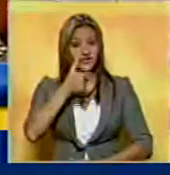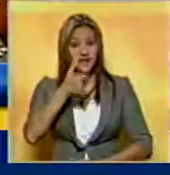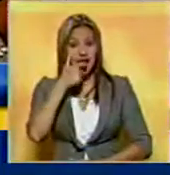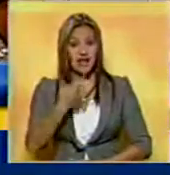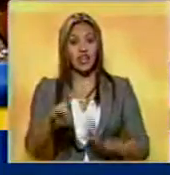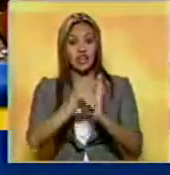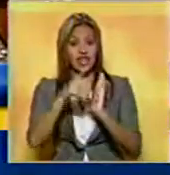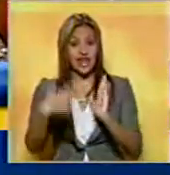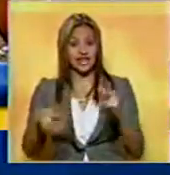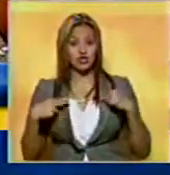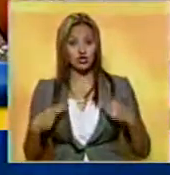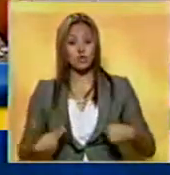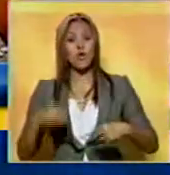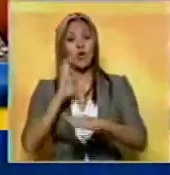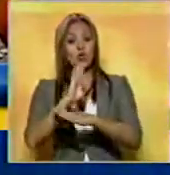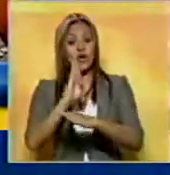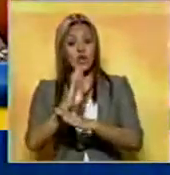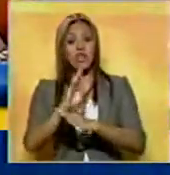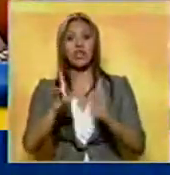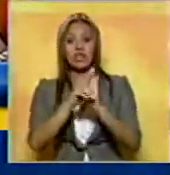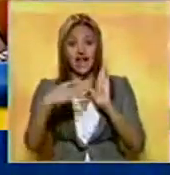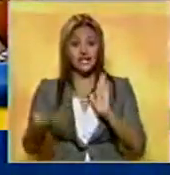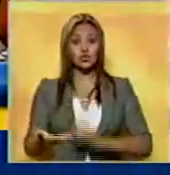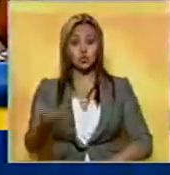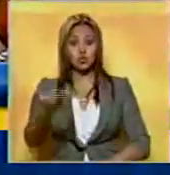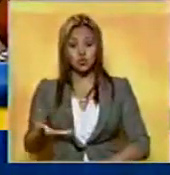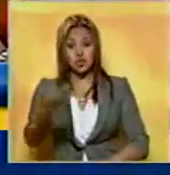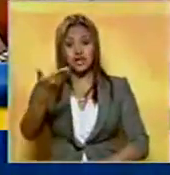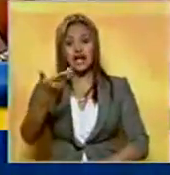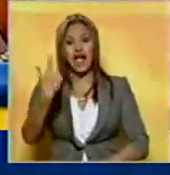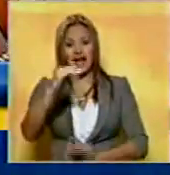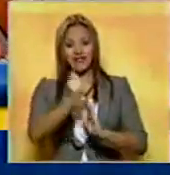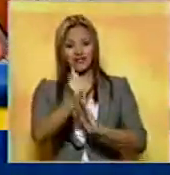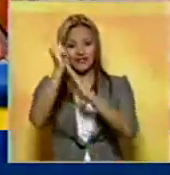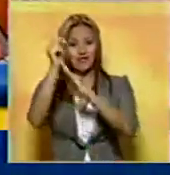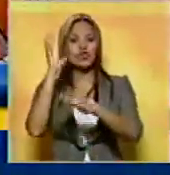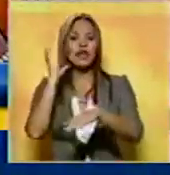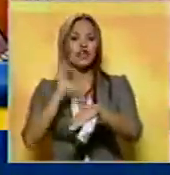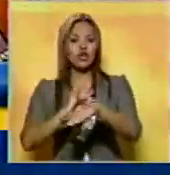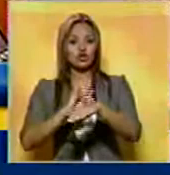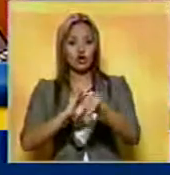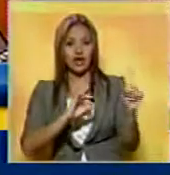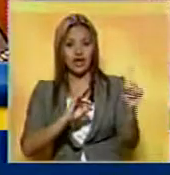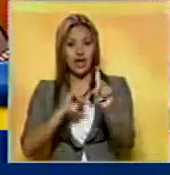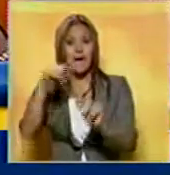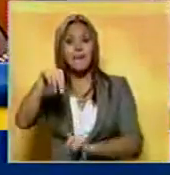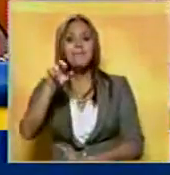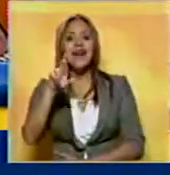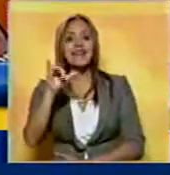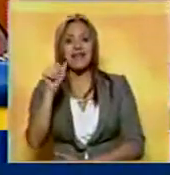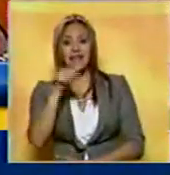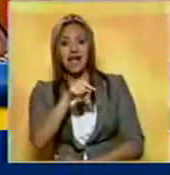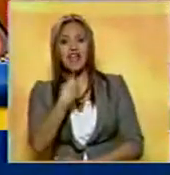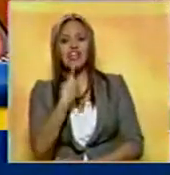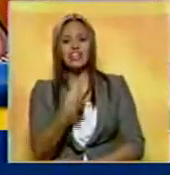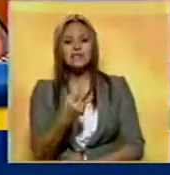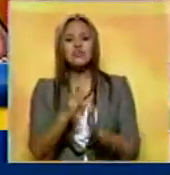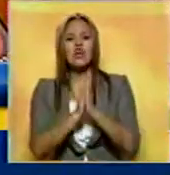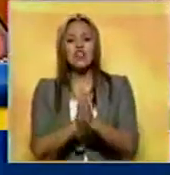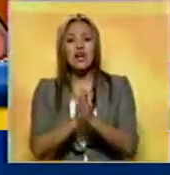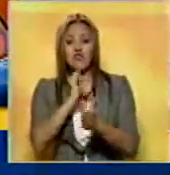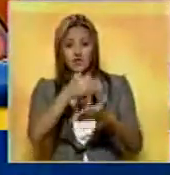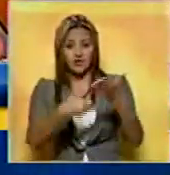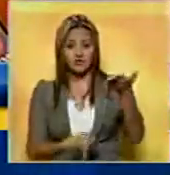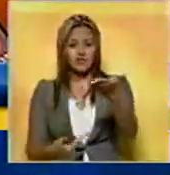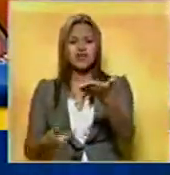de Derechos Humanos, de Protección de Derechos Fundamentales, dirigida por la doctora María Mercedes Berte, solicitándole que el informe que